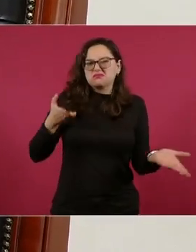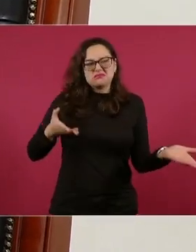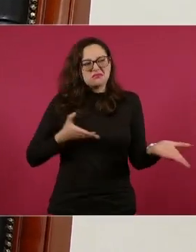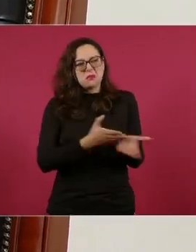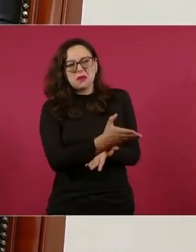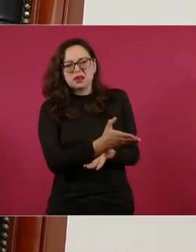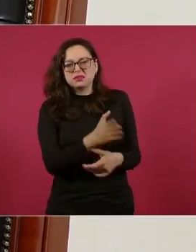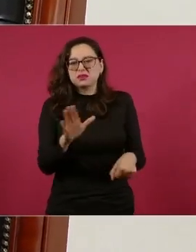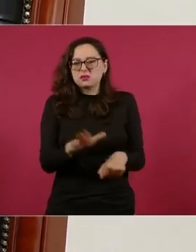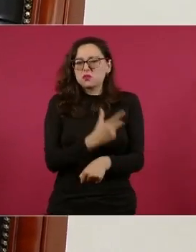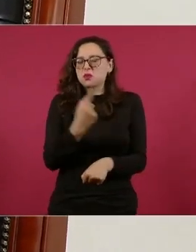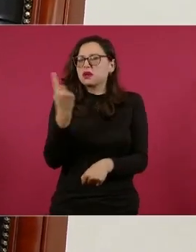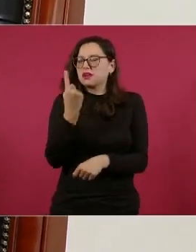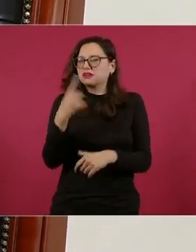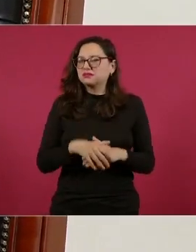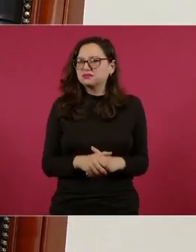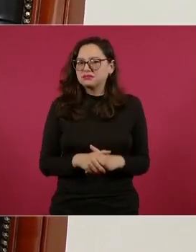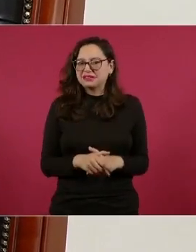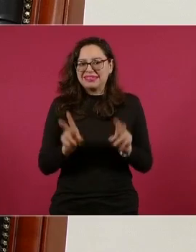si es un asunto